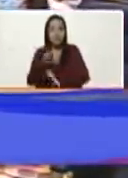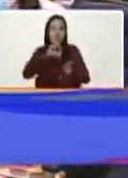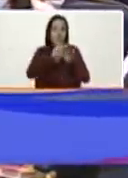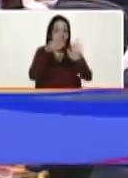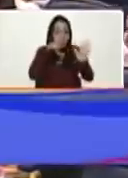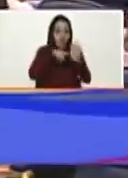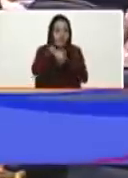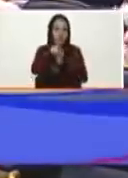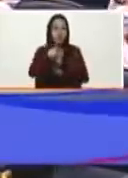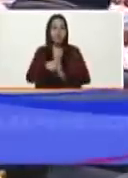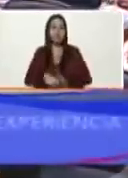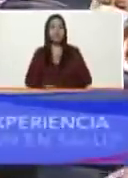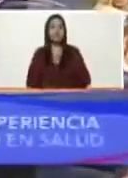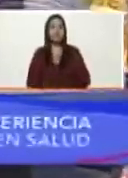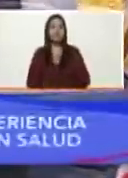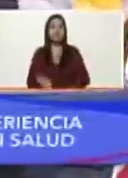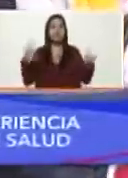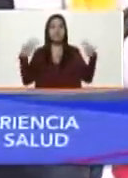adentro.